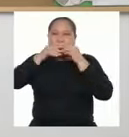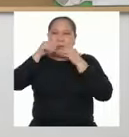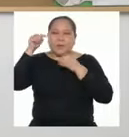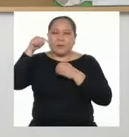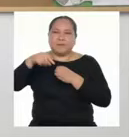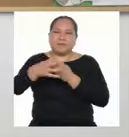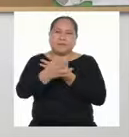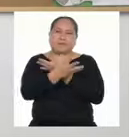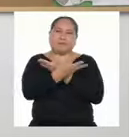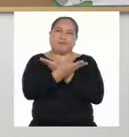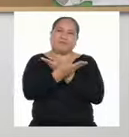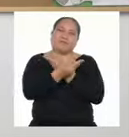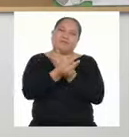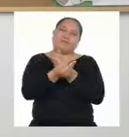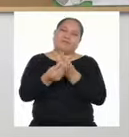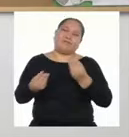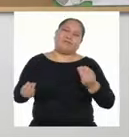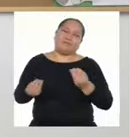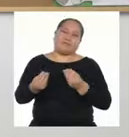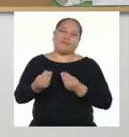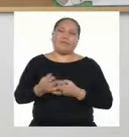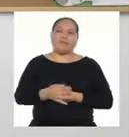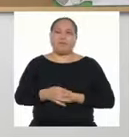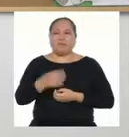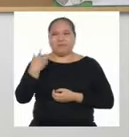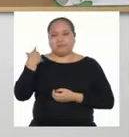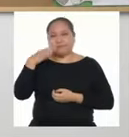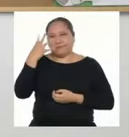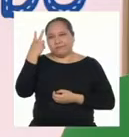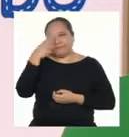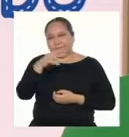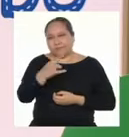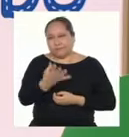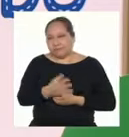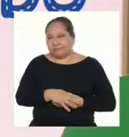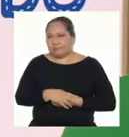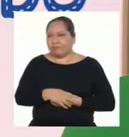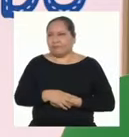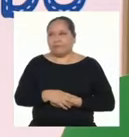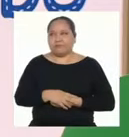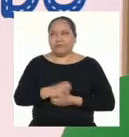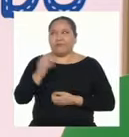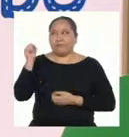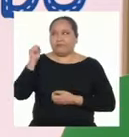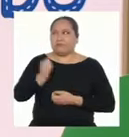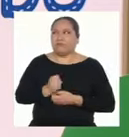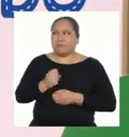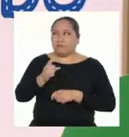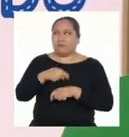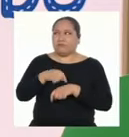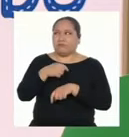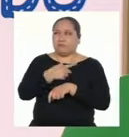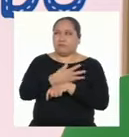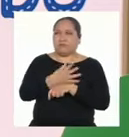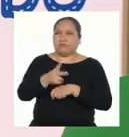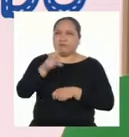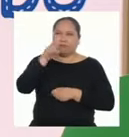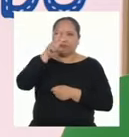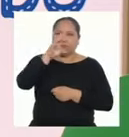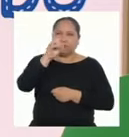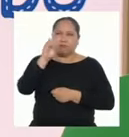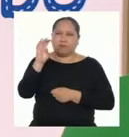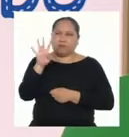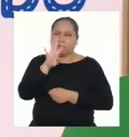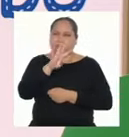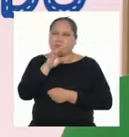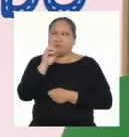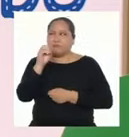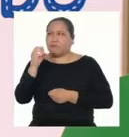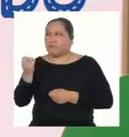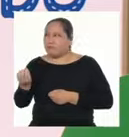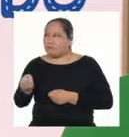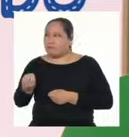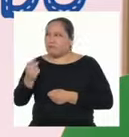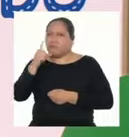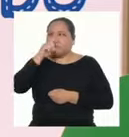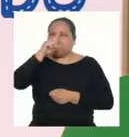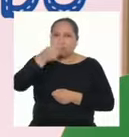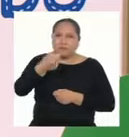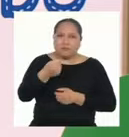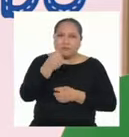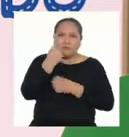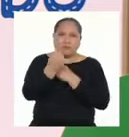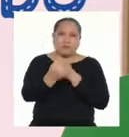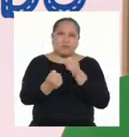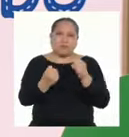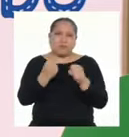cuales demoran en desaparecer, como ya vimos. Vaya que demoran. 200, 400,